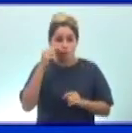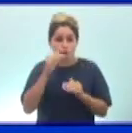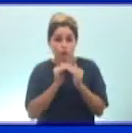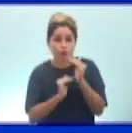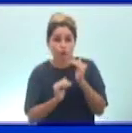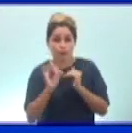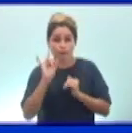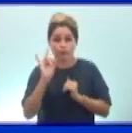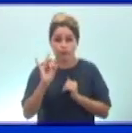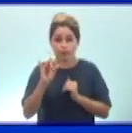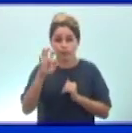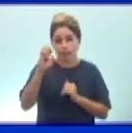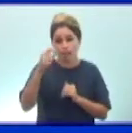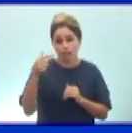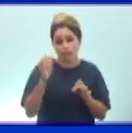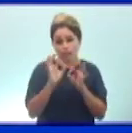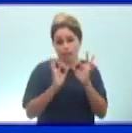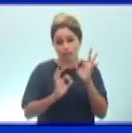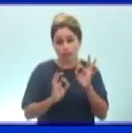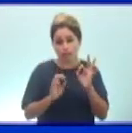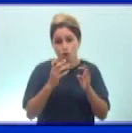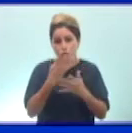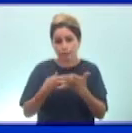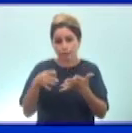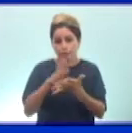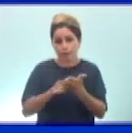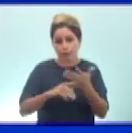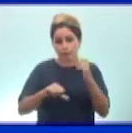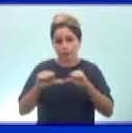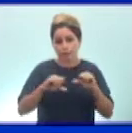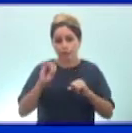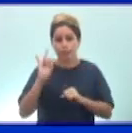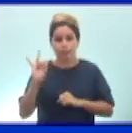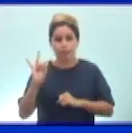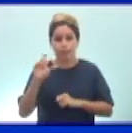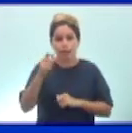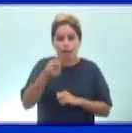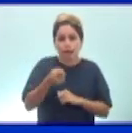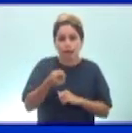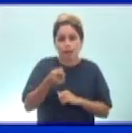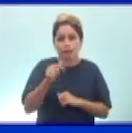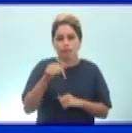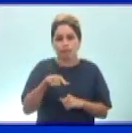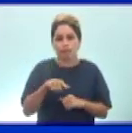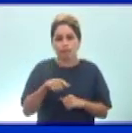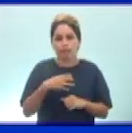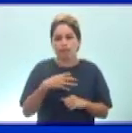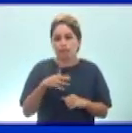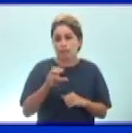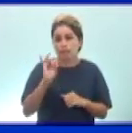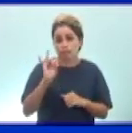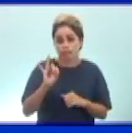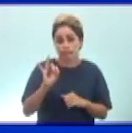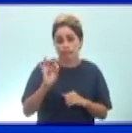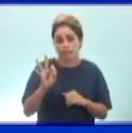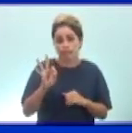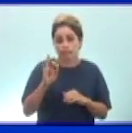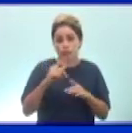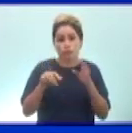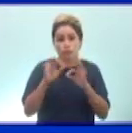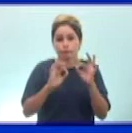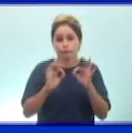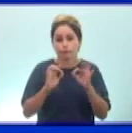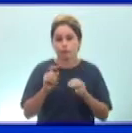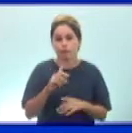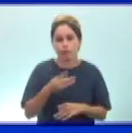ubicado en el grupo 7A de la tabla periódica. Y si presenta 3 niveles de energía, estaría ubicado en el periodo 3. Cuando vamos a la